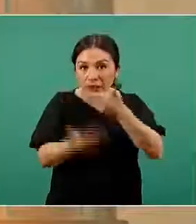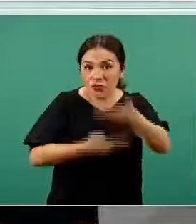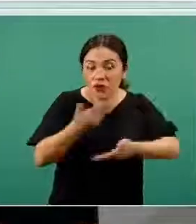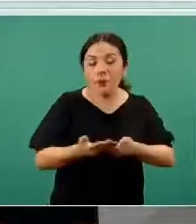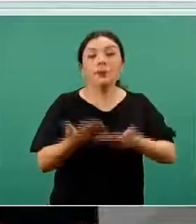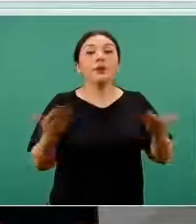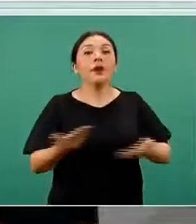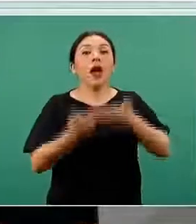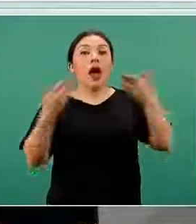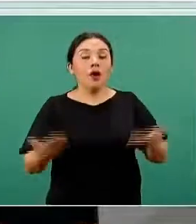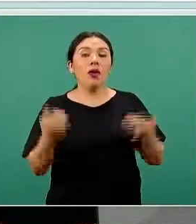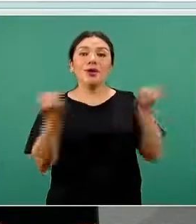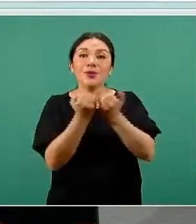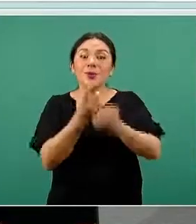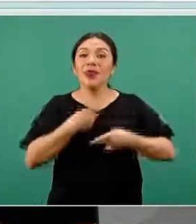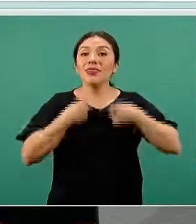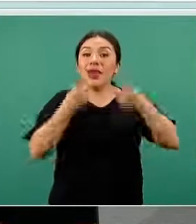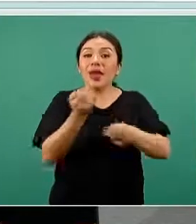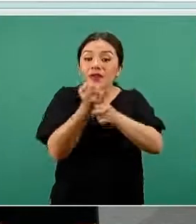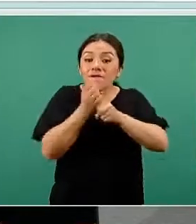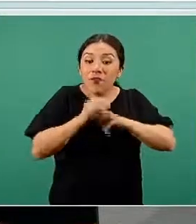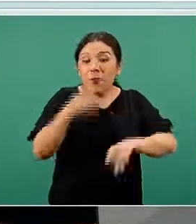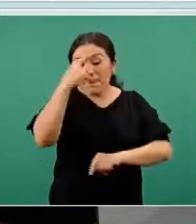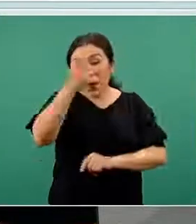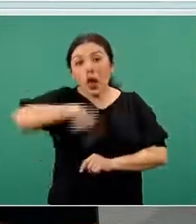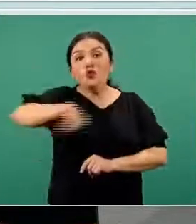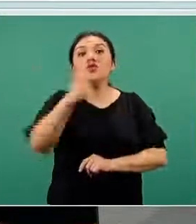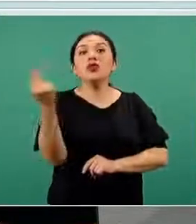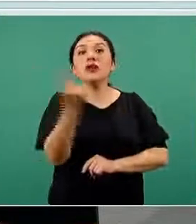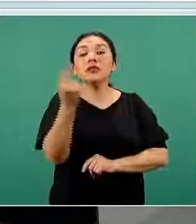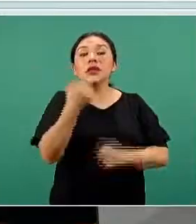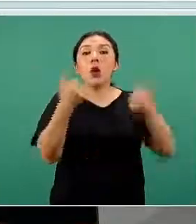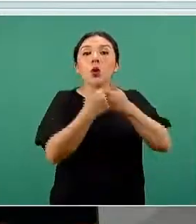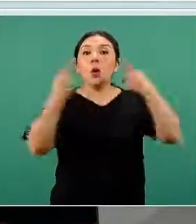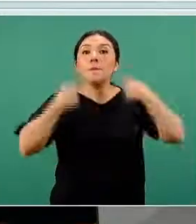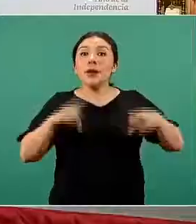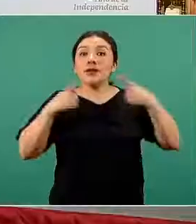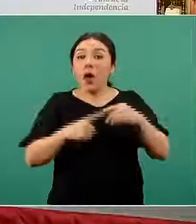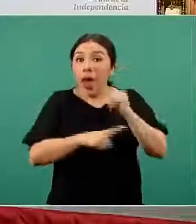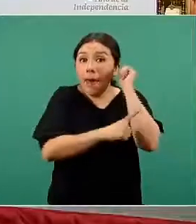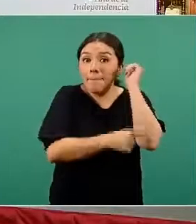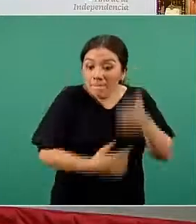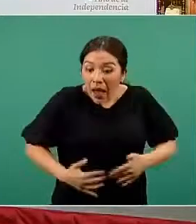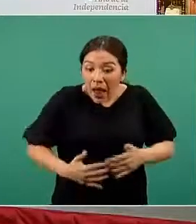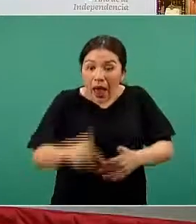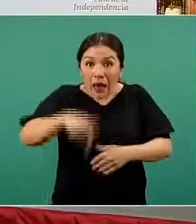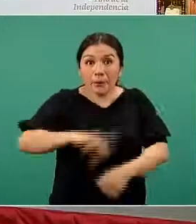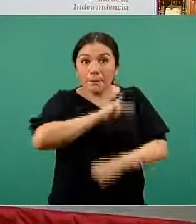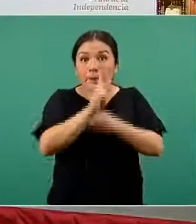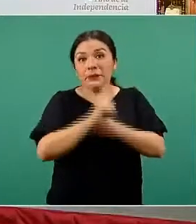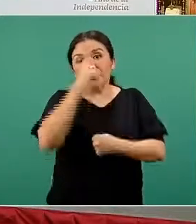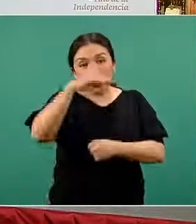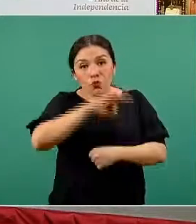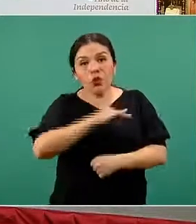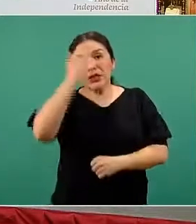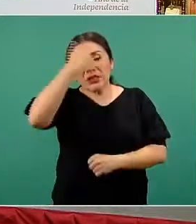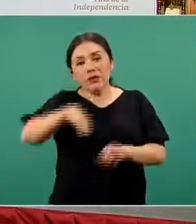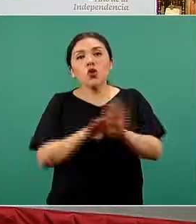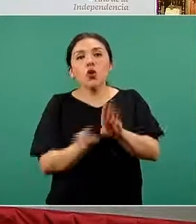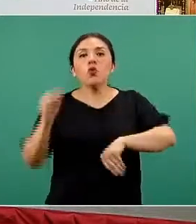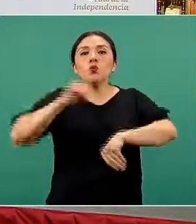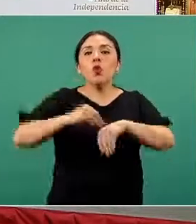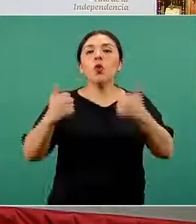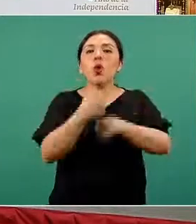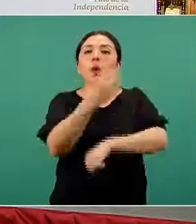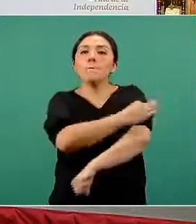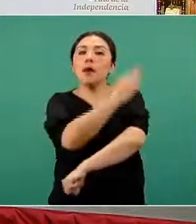ahora ofrecer la información que necesitarán las personas embarazadas en nuestro país para poder acceder a la vacuna en